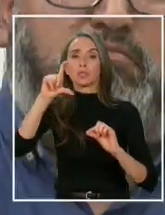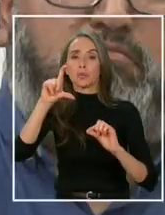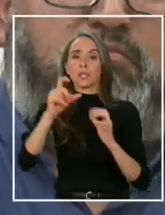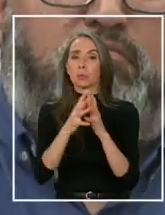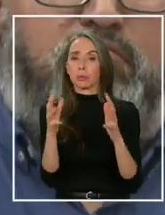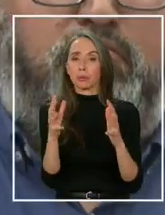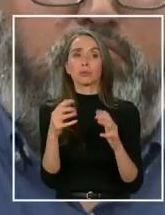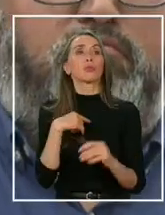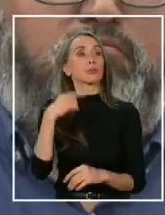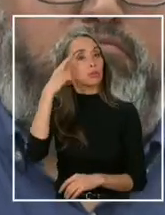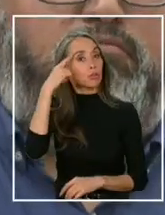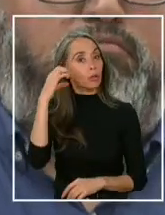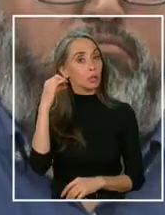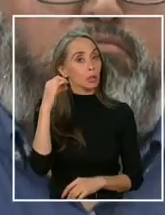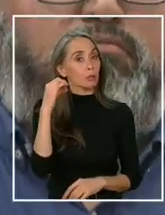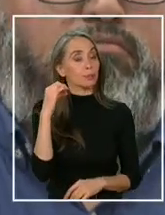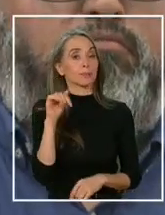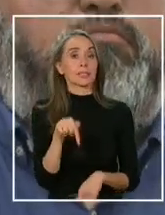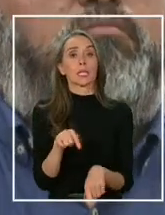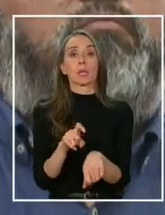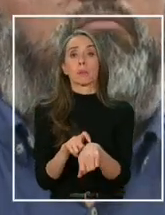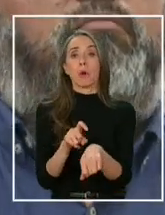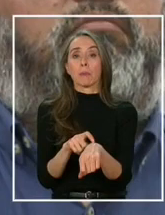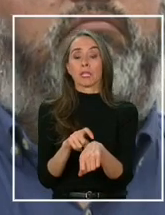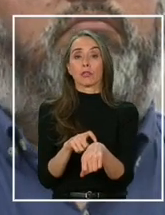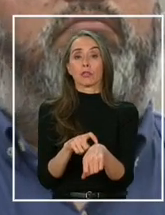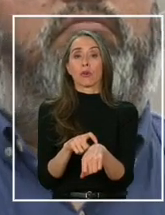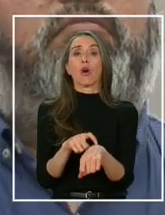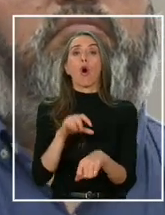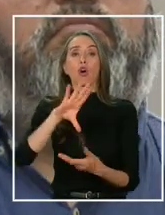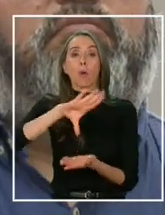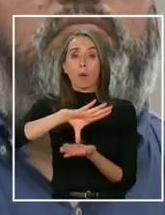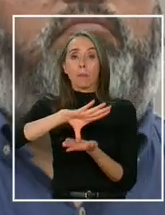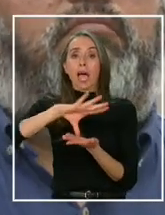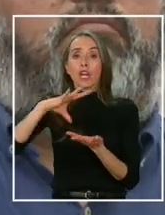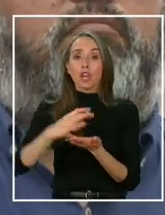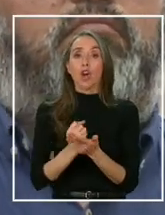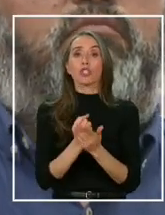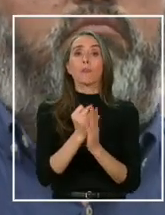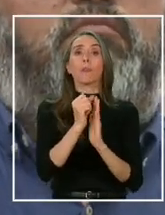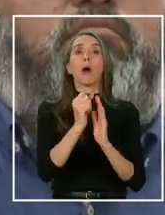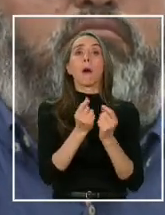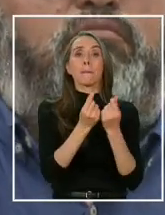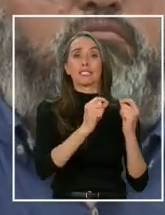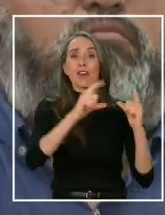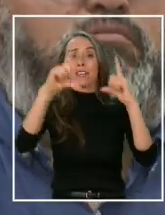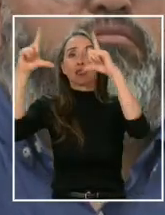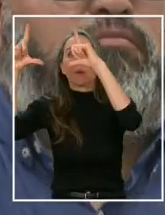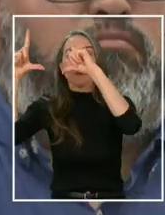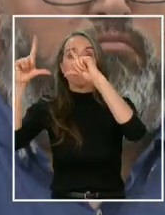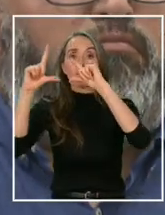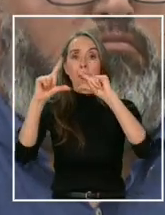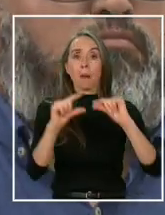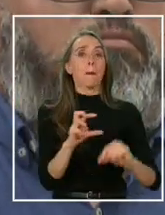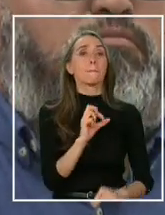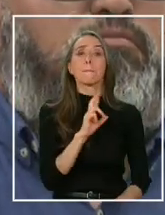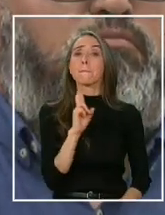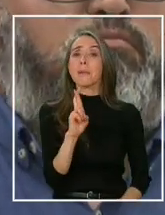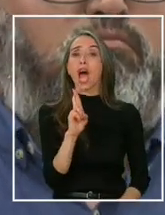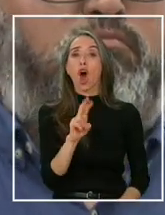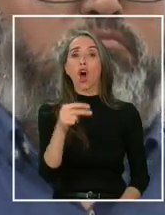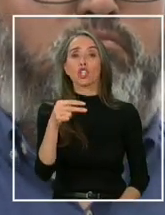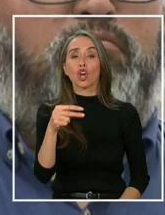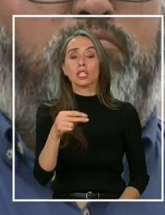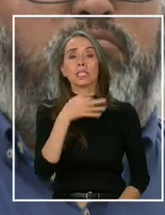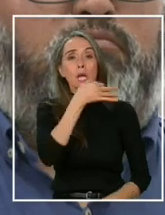significativamente. Creo que en un momento en el cual hemos finalmente logrado comenzar a reducir la inflación, creo que la peor noticia que le